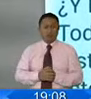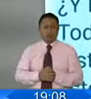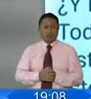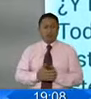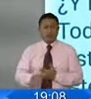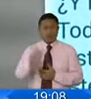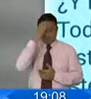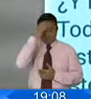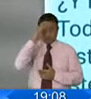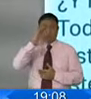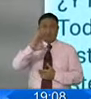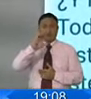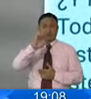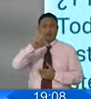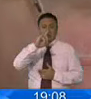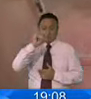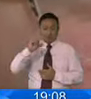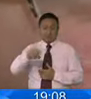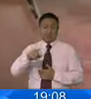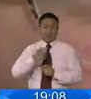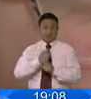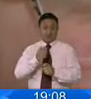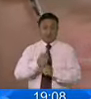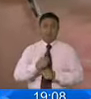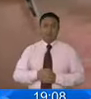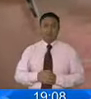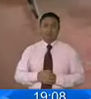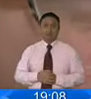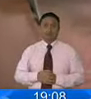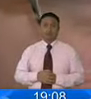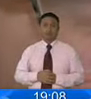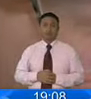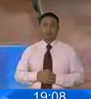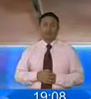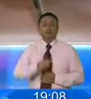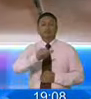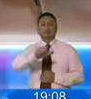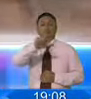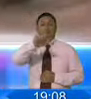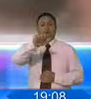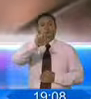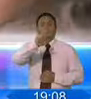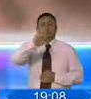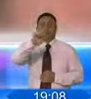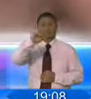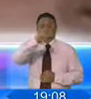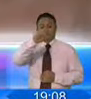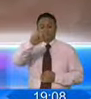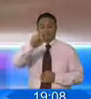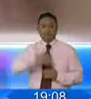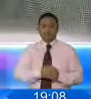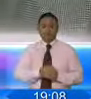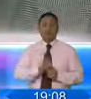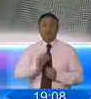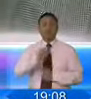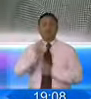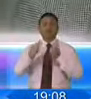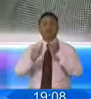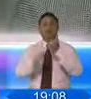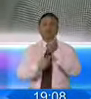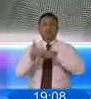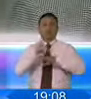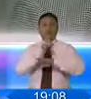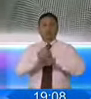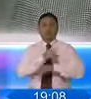el instrumento de persecución de este gobierno". Y en ese mismo contexto, Mauricio Alarcón, subdirector de Fundamedios, respondió: